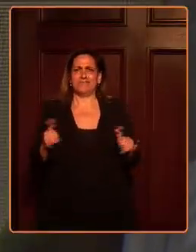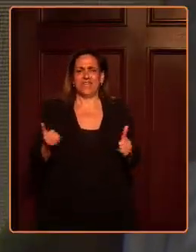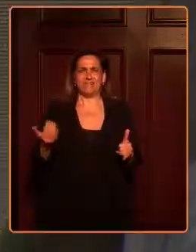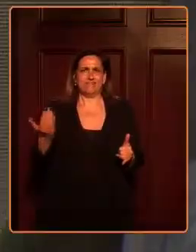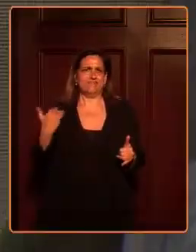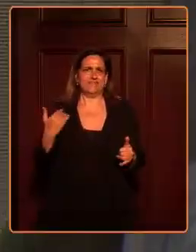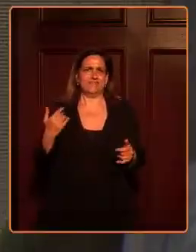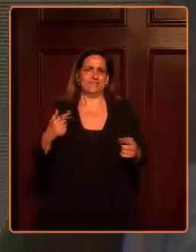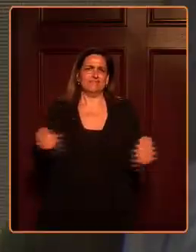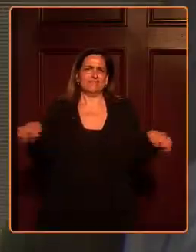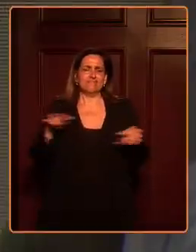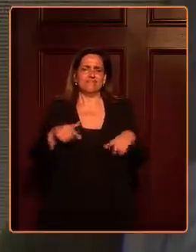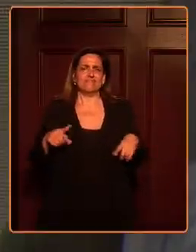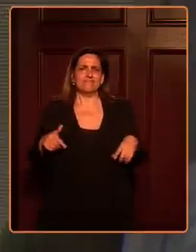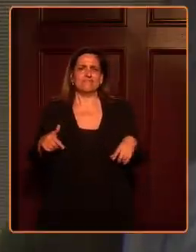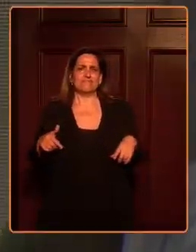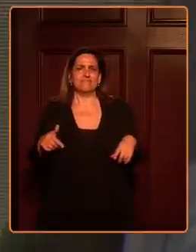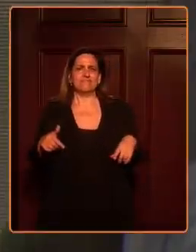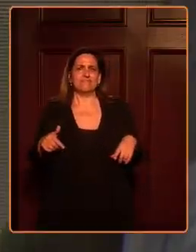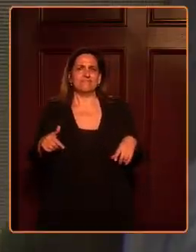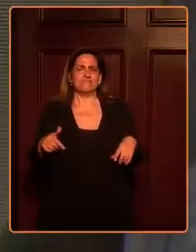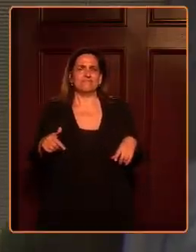digamos, creo, se ha convertido